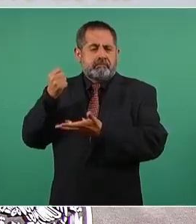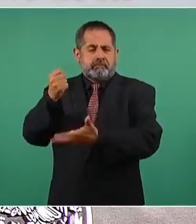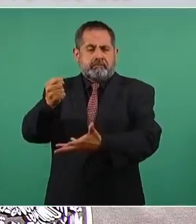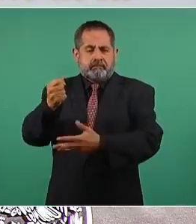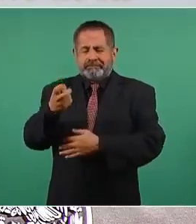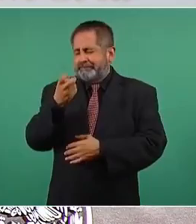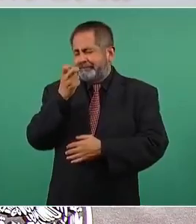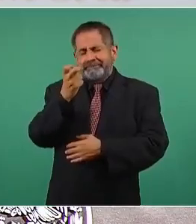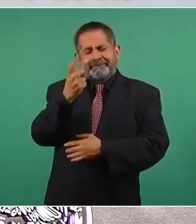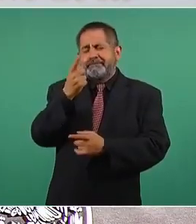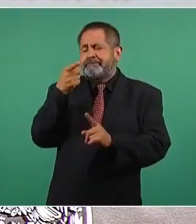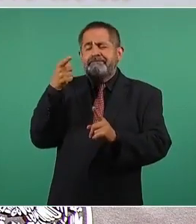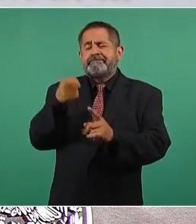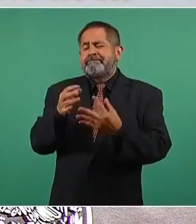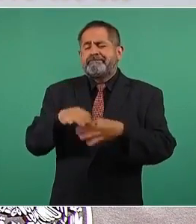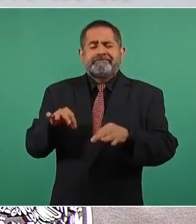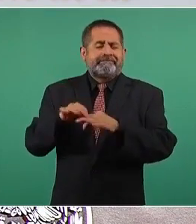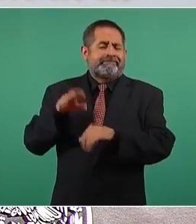más importante.